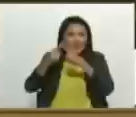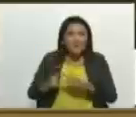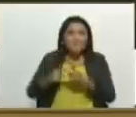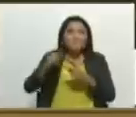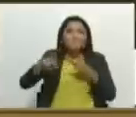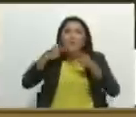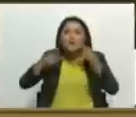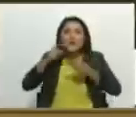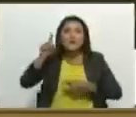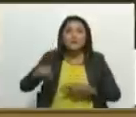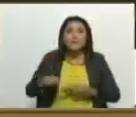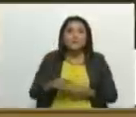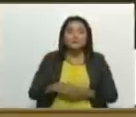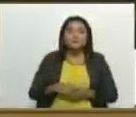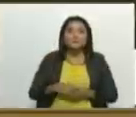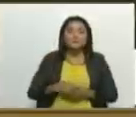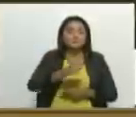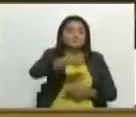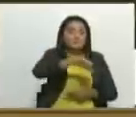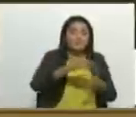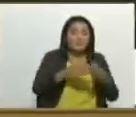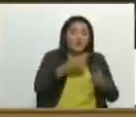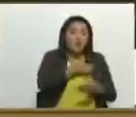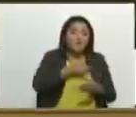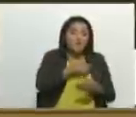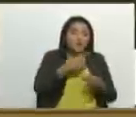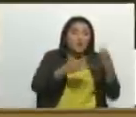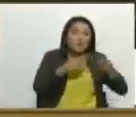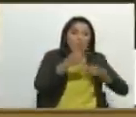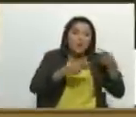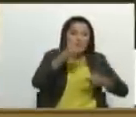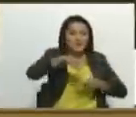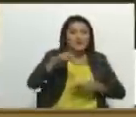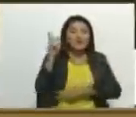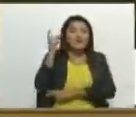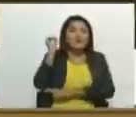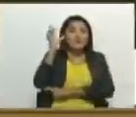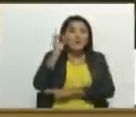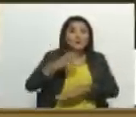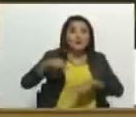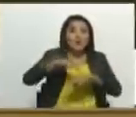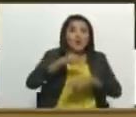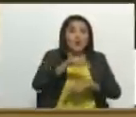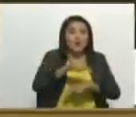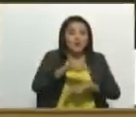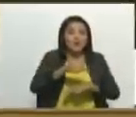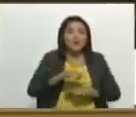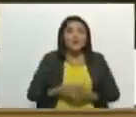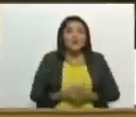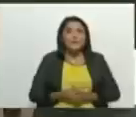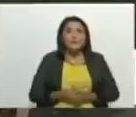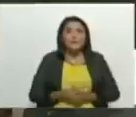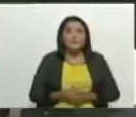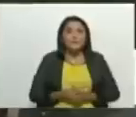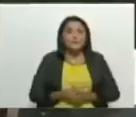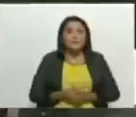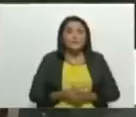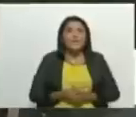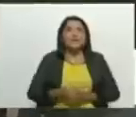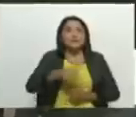política por parte de la Comisión de Política Interior de la Asamblea Nacional e